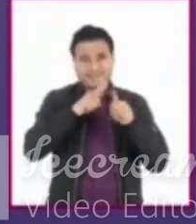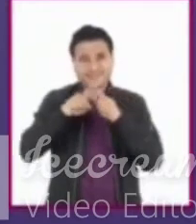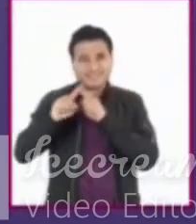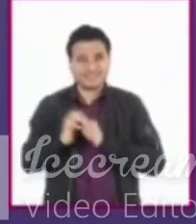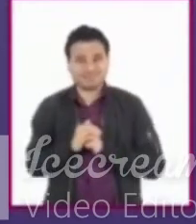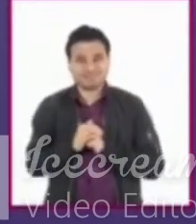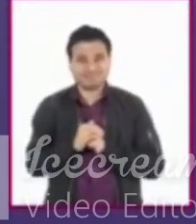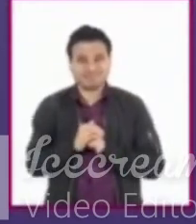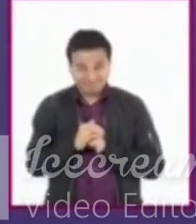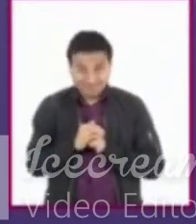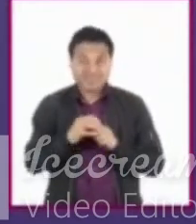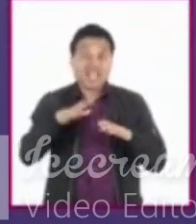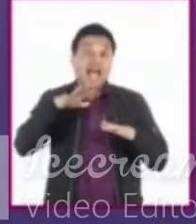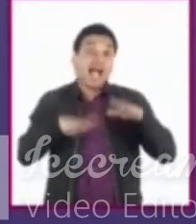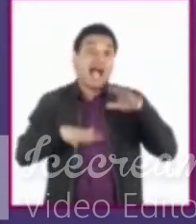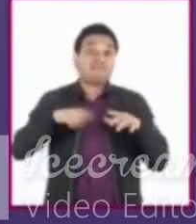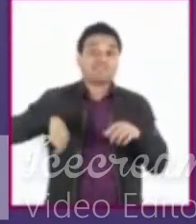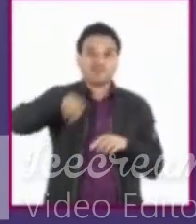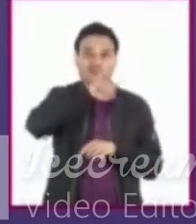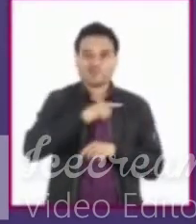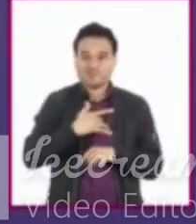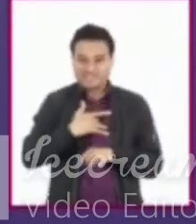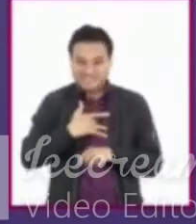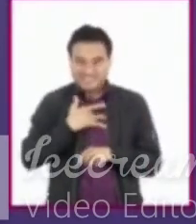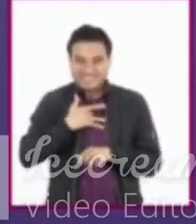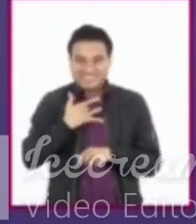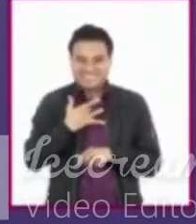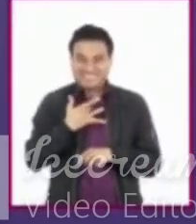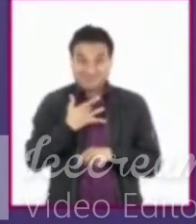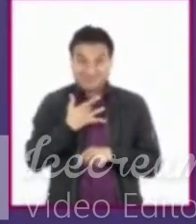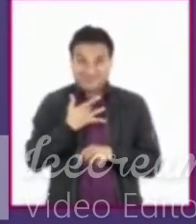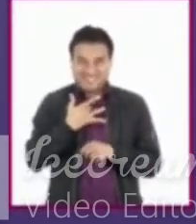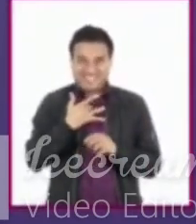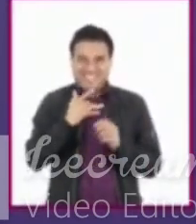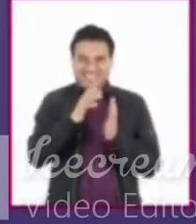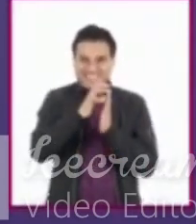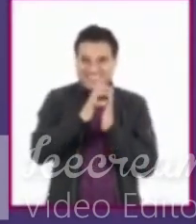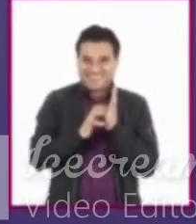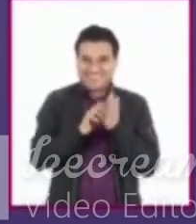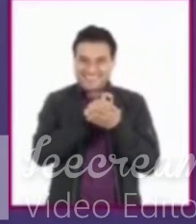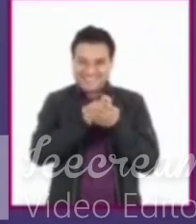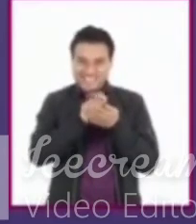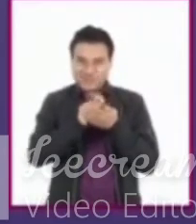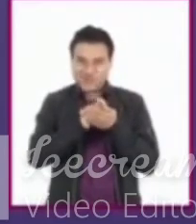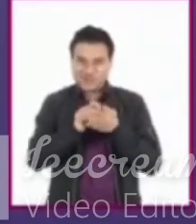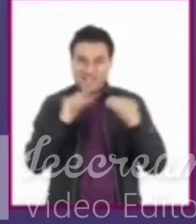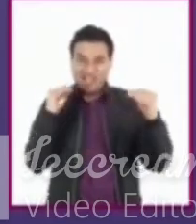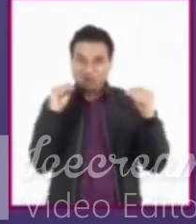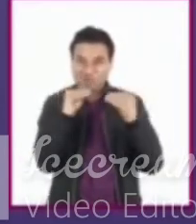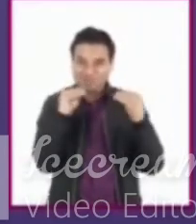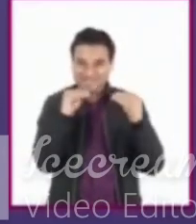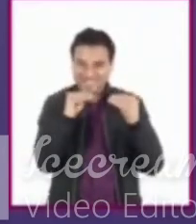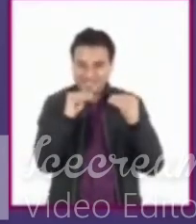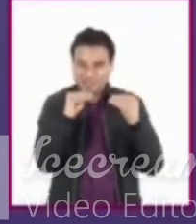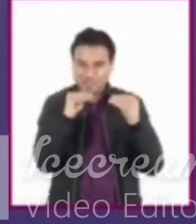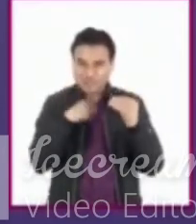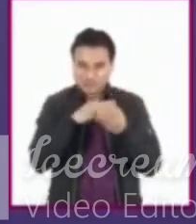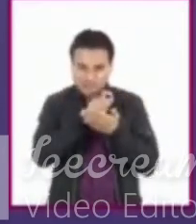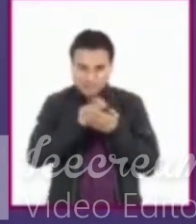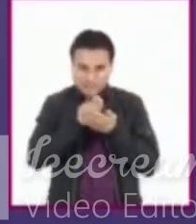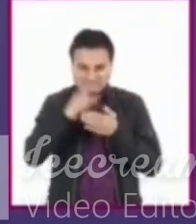ocasiones, a muchos nos ha parecido que es complicado escribir un texto argumentativo, como el que acabamos de ver, y nos